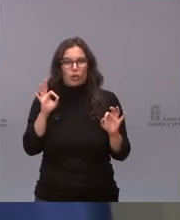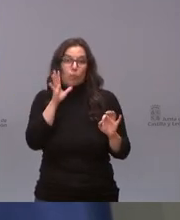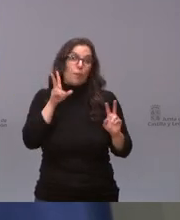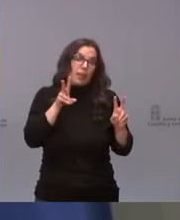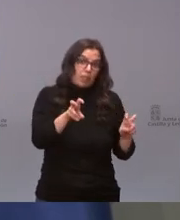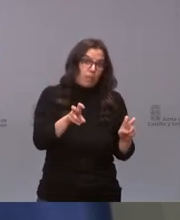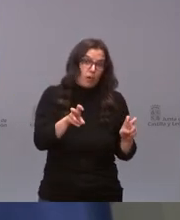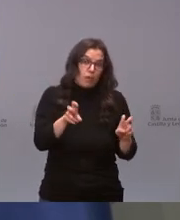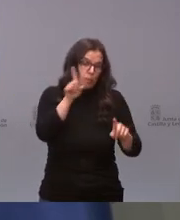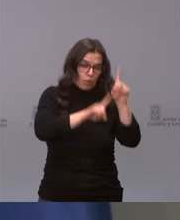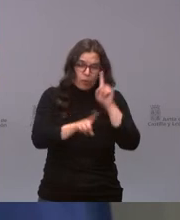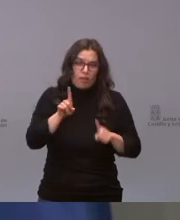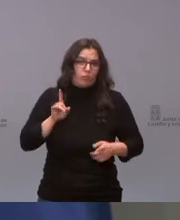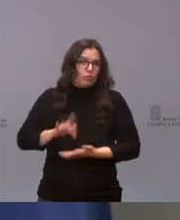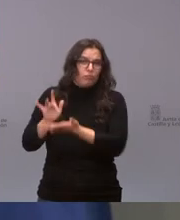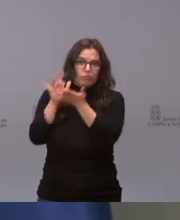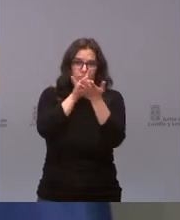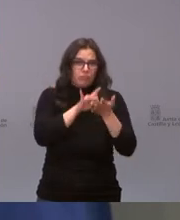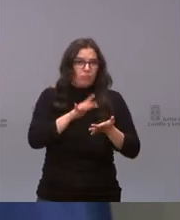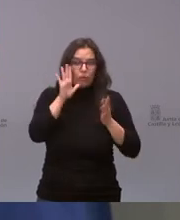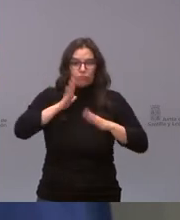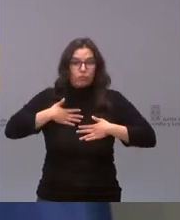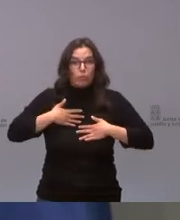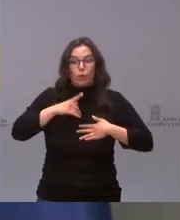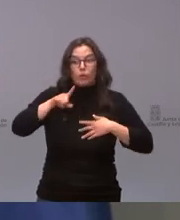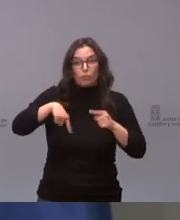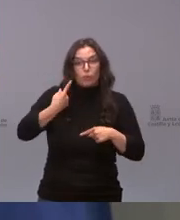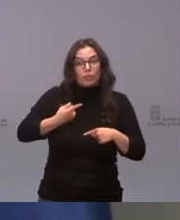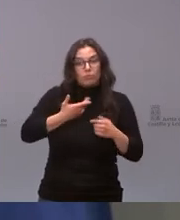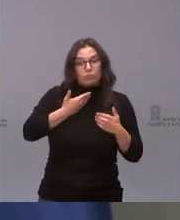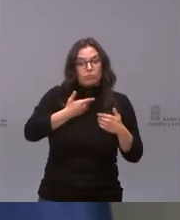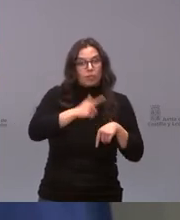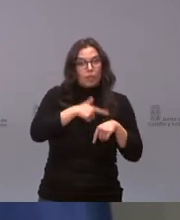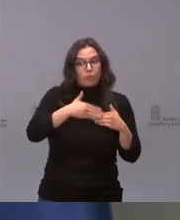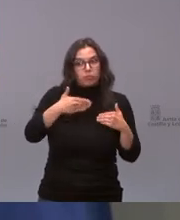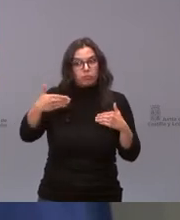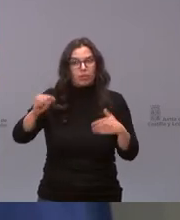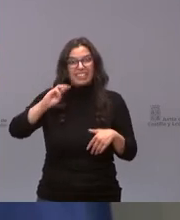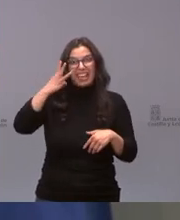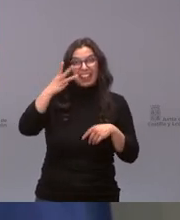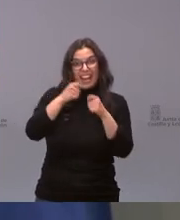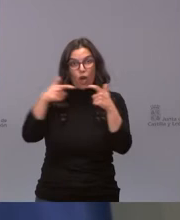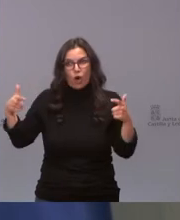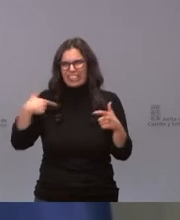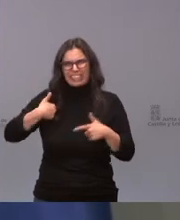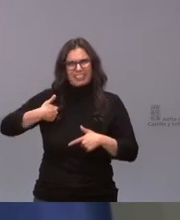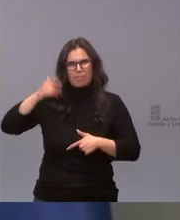tuviéramos problemas por la sorpresa, pero sin embargo ha habido sitios en los que la tercera ola, la tercera, ha sido